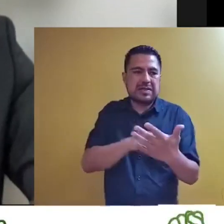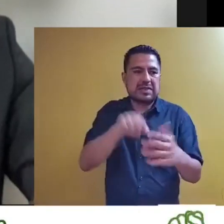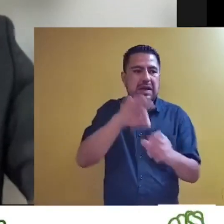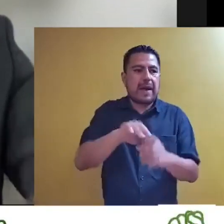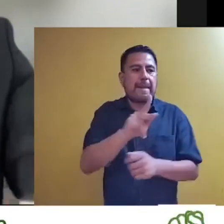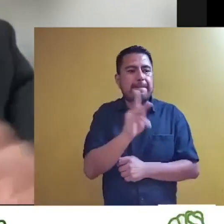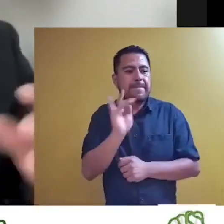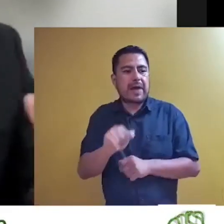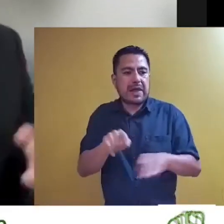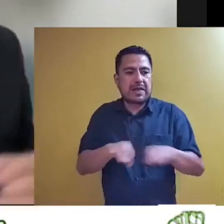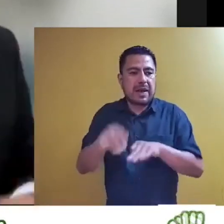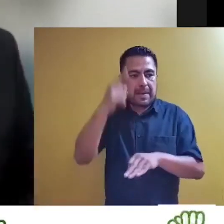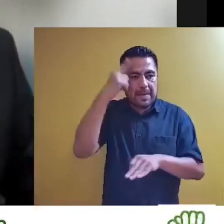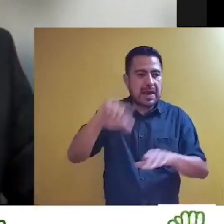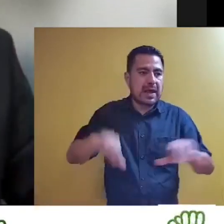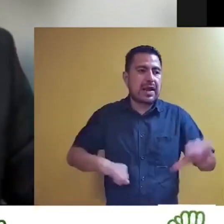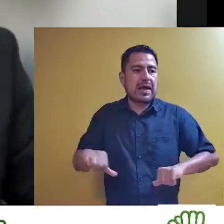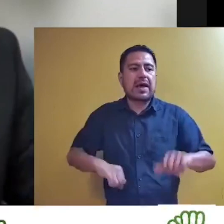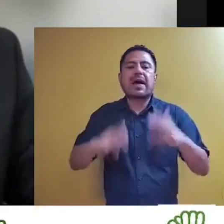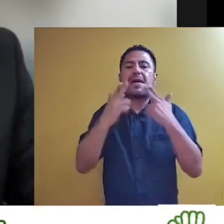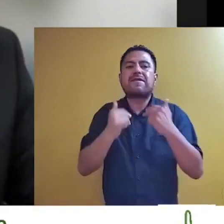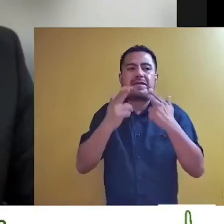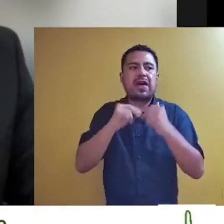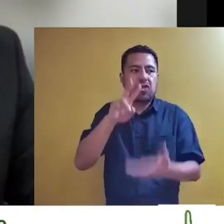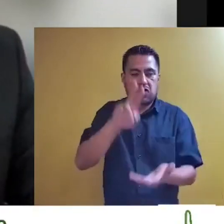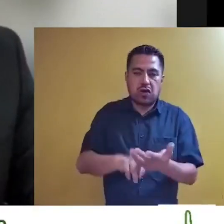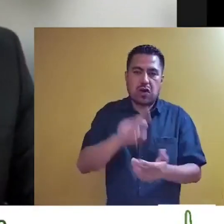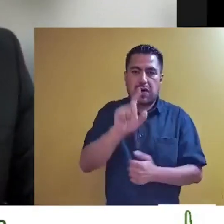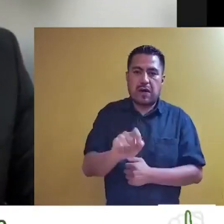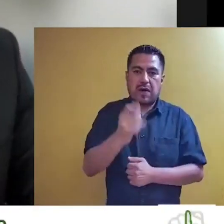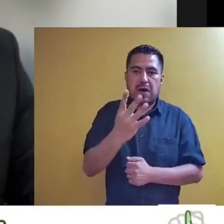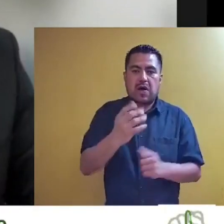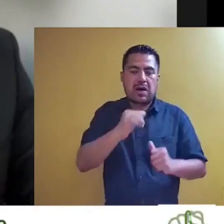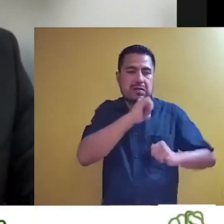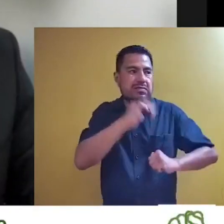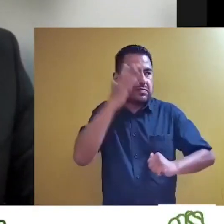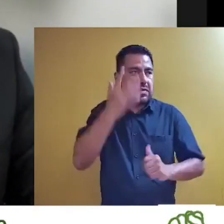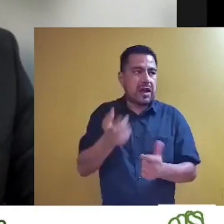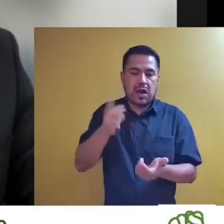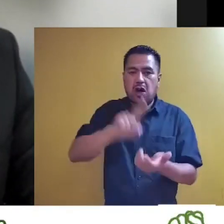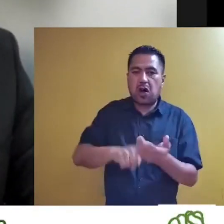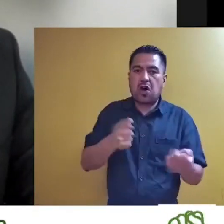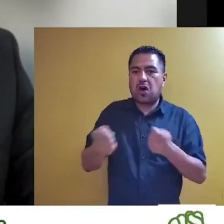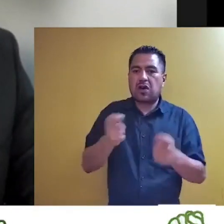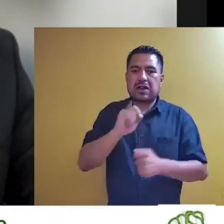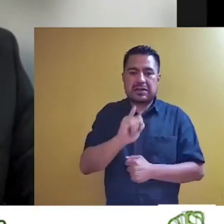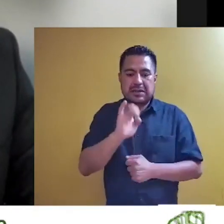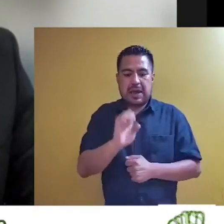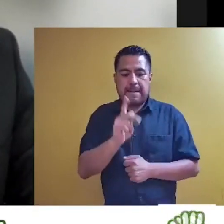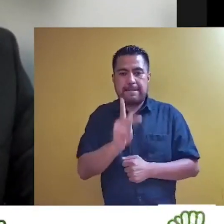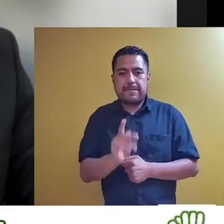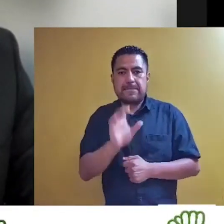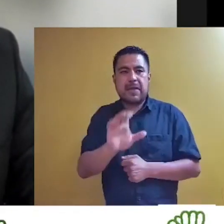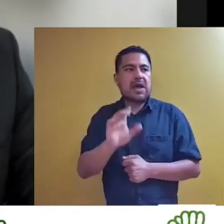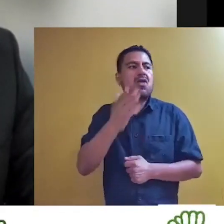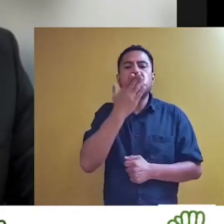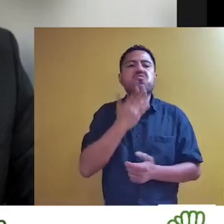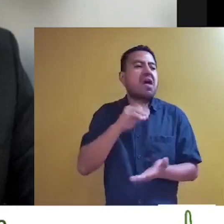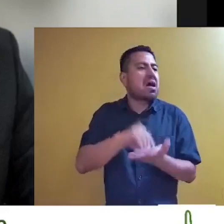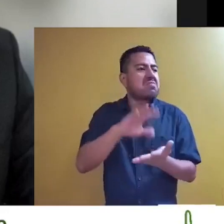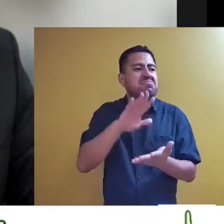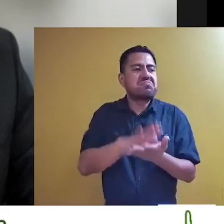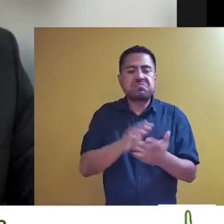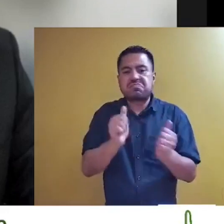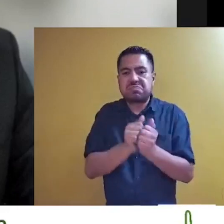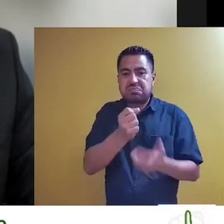plan de trabajo para el ejercicio fiscal 2024 del órgano interno de control del Instituto Electoral, y no se contempló una